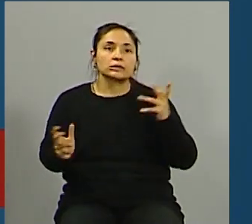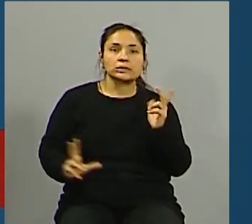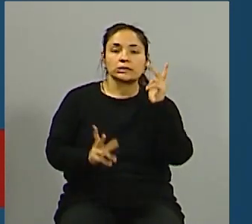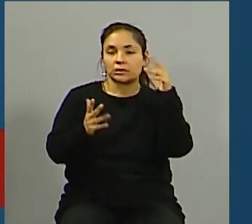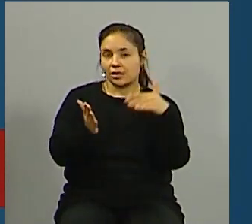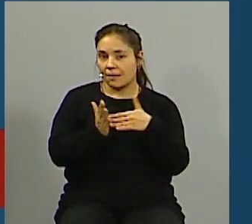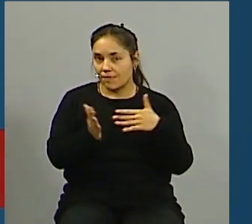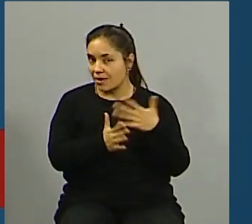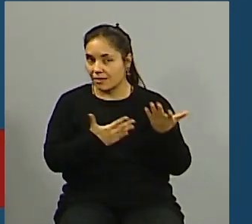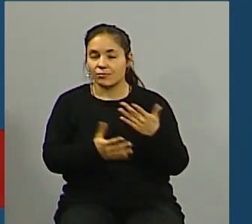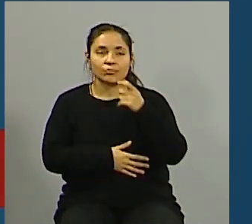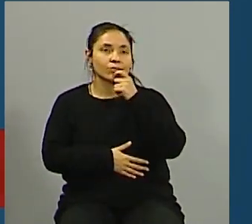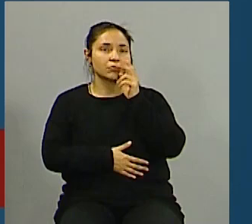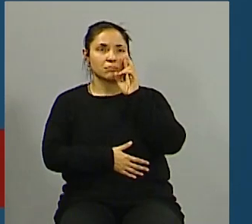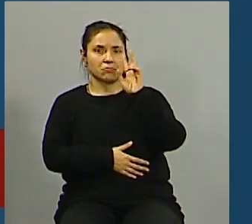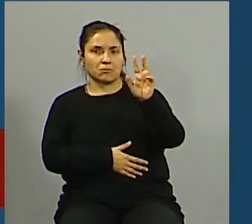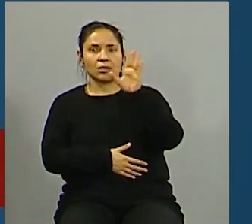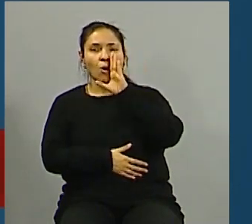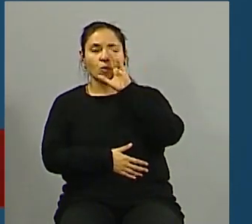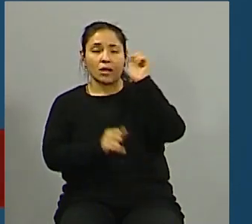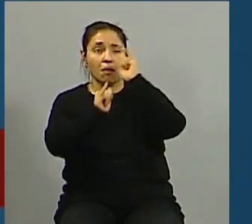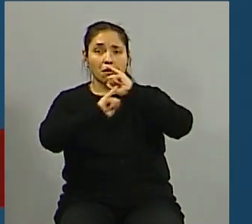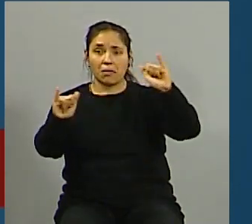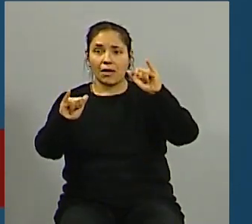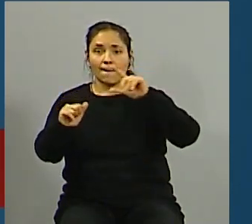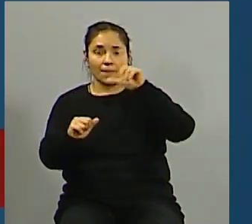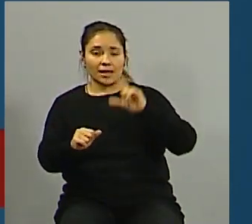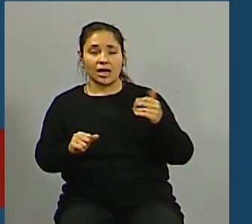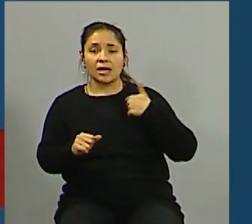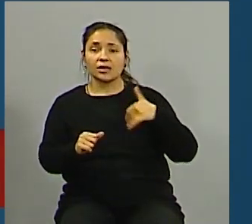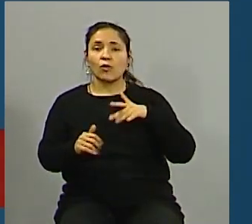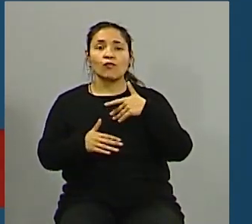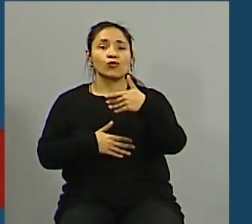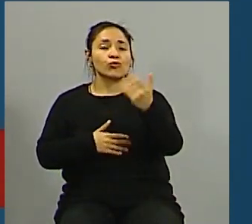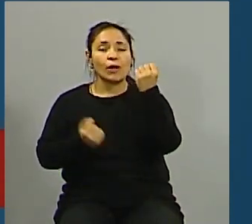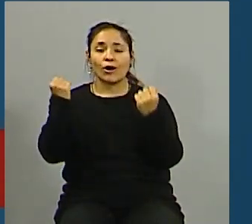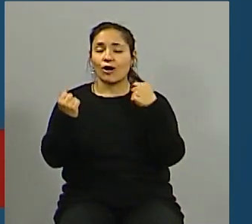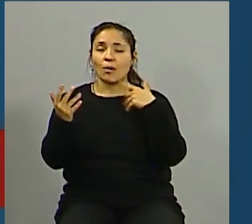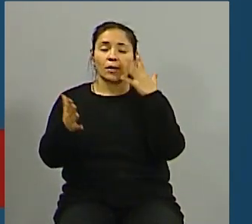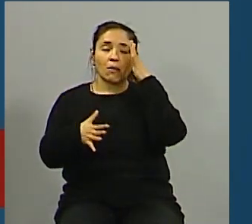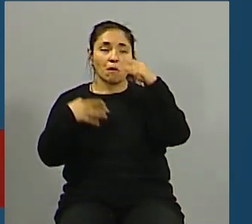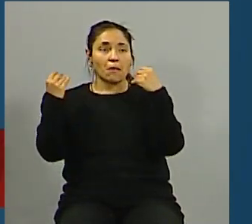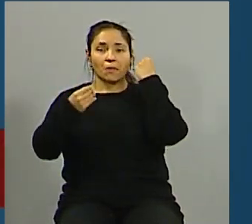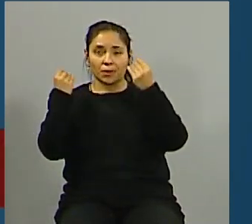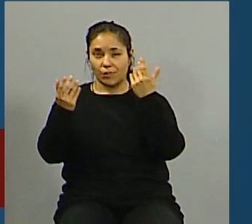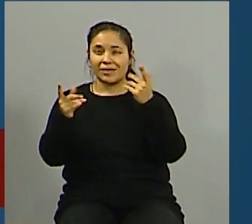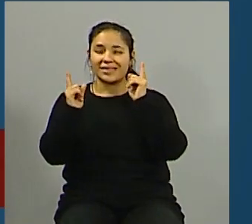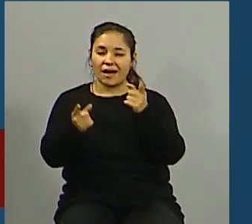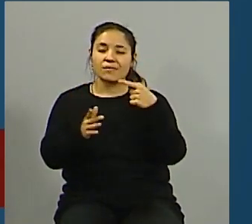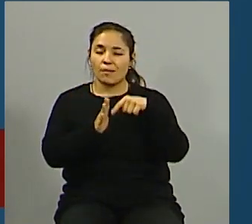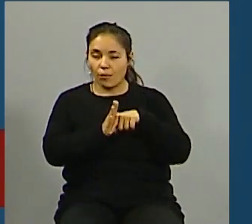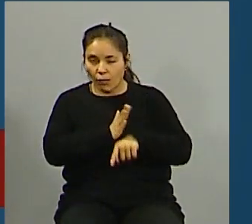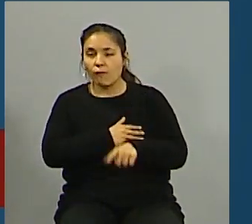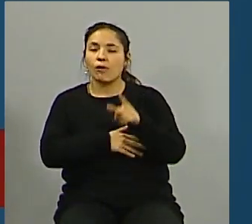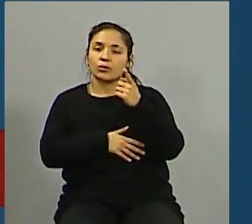Journal, que si vos lees eso, decís qué futuro puede tener Argentina económicamente. Pero digo, también hay intereses detrás de